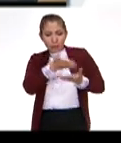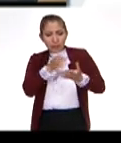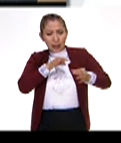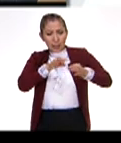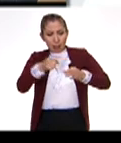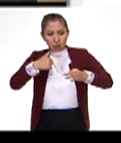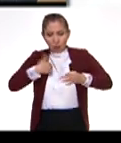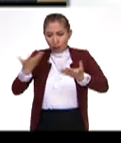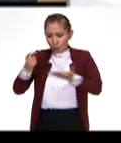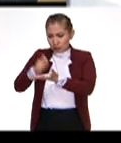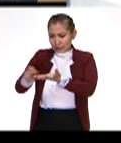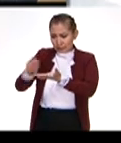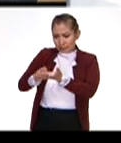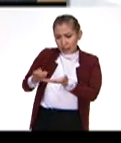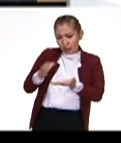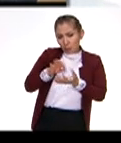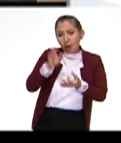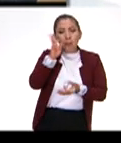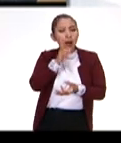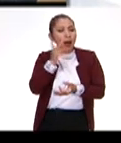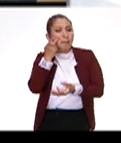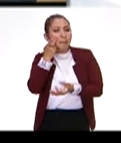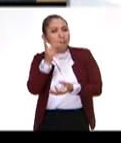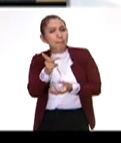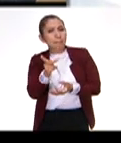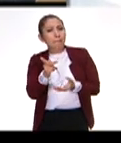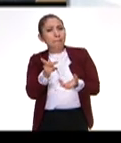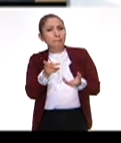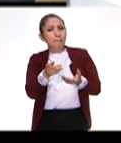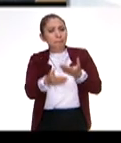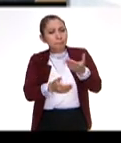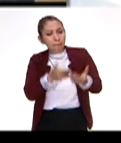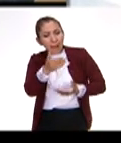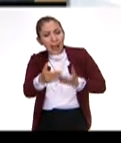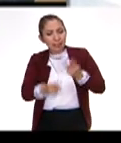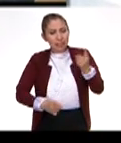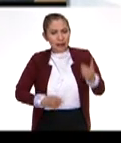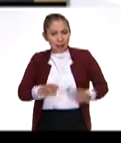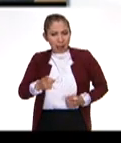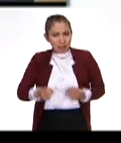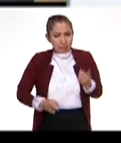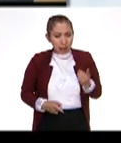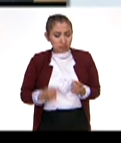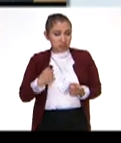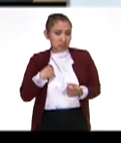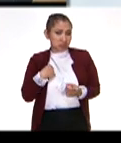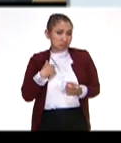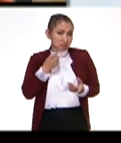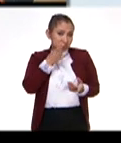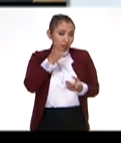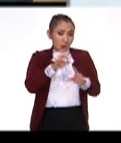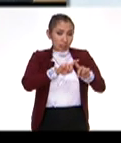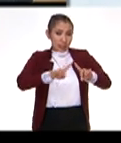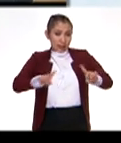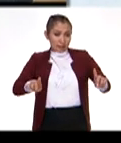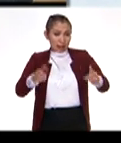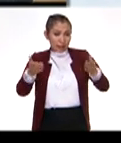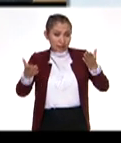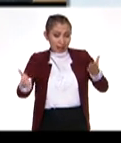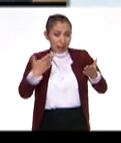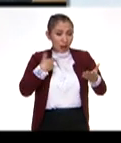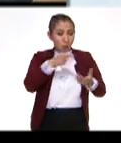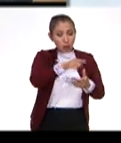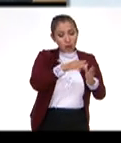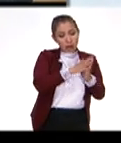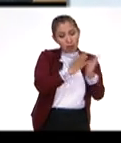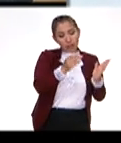de escritor, desde este experimento de la dramaturgia, pues diría que la diferencia entre el